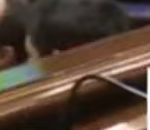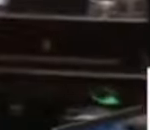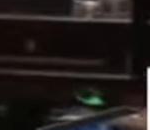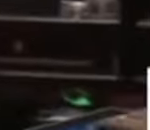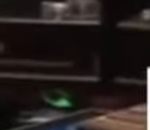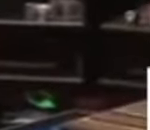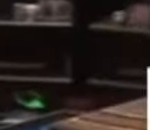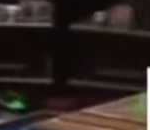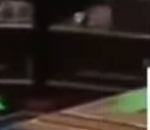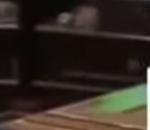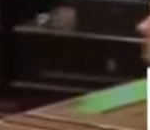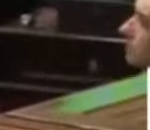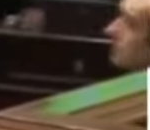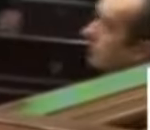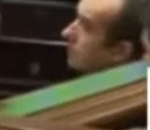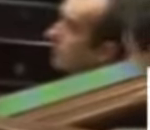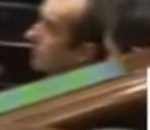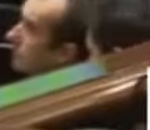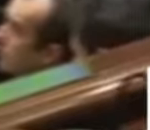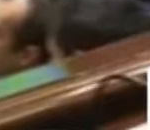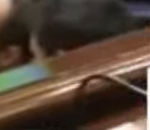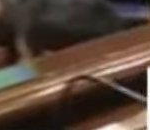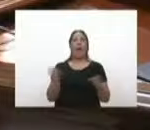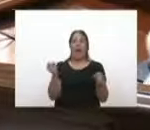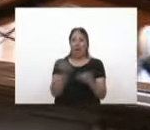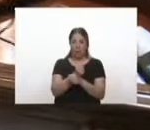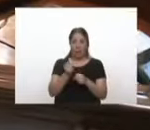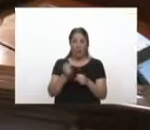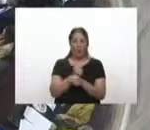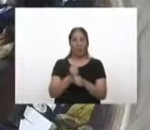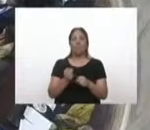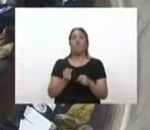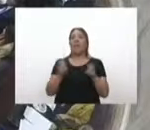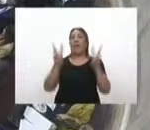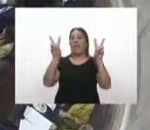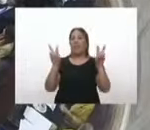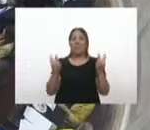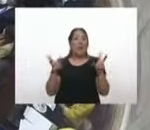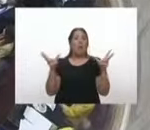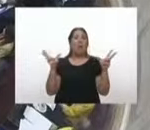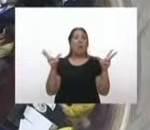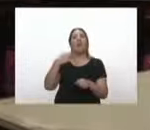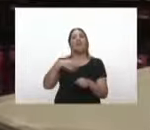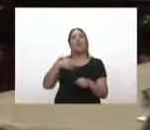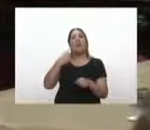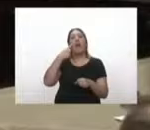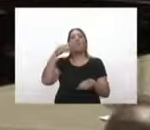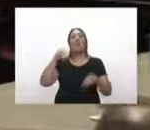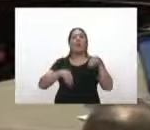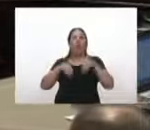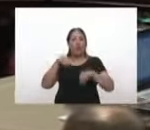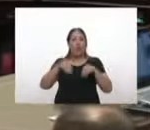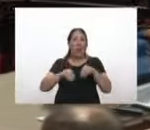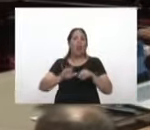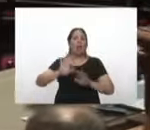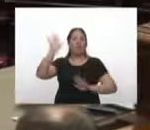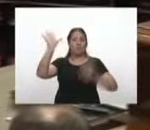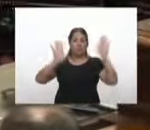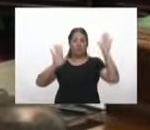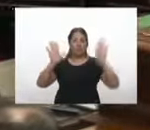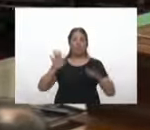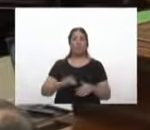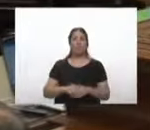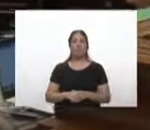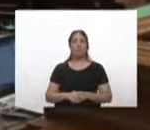justificar. Vos decís, bueno, ok, tengo siete, pero el tipo no para de laburar. ¿No? El presidente de la bancada, el uno de la bancada. Decís, bueno, ok, perfecto, este